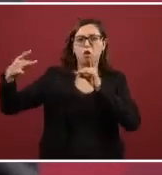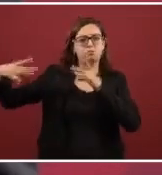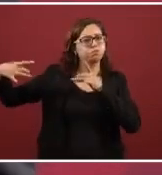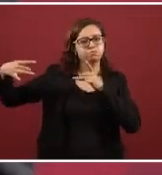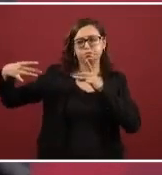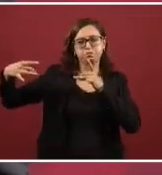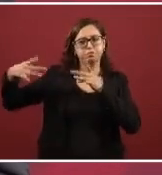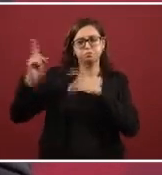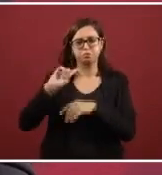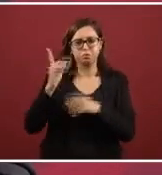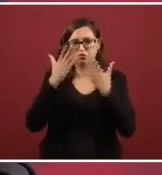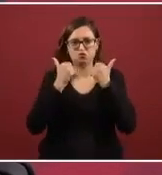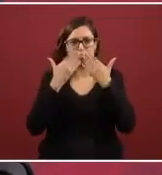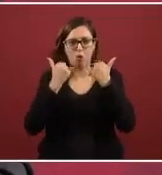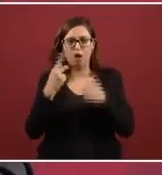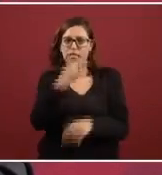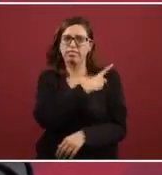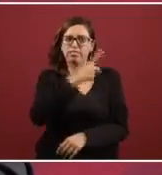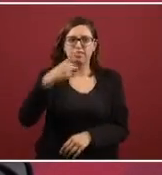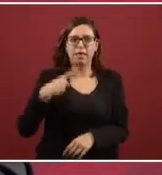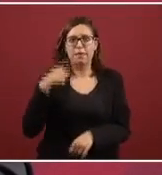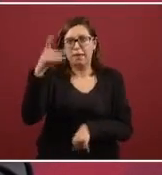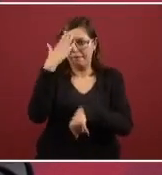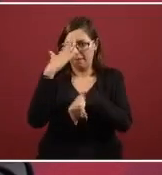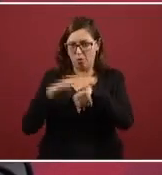la información.